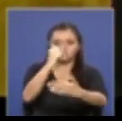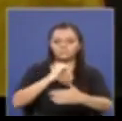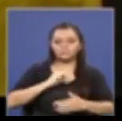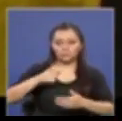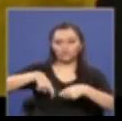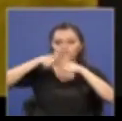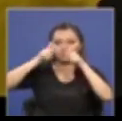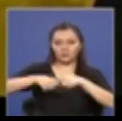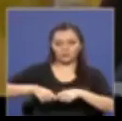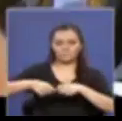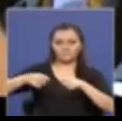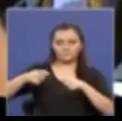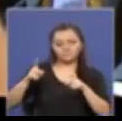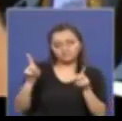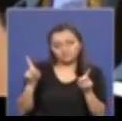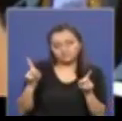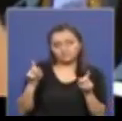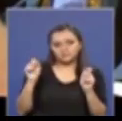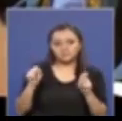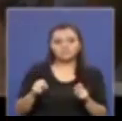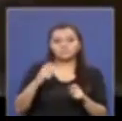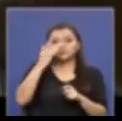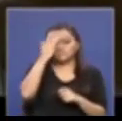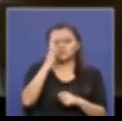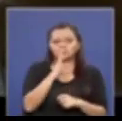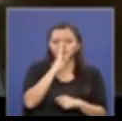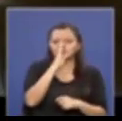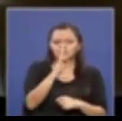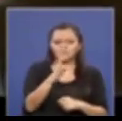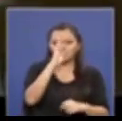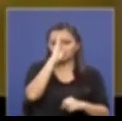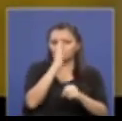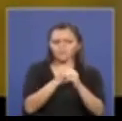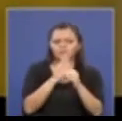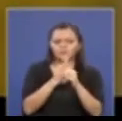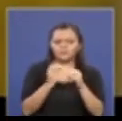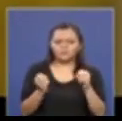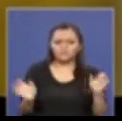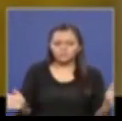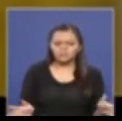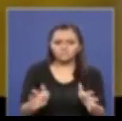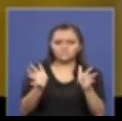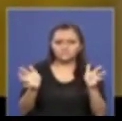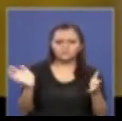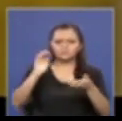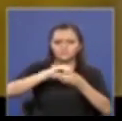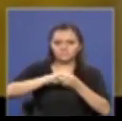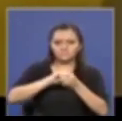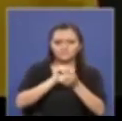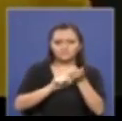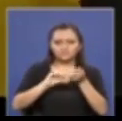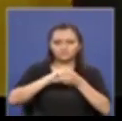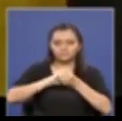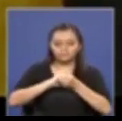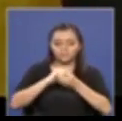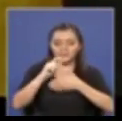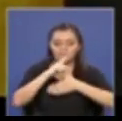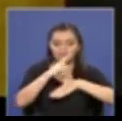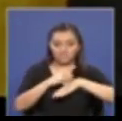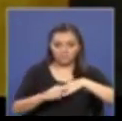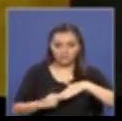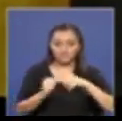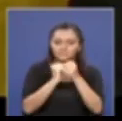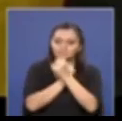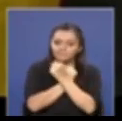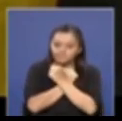este convenio firmado con Chile. Siempre vamos a impulsar la hermandad latinoamericana, así que nuestro cariño